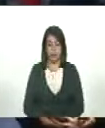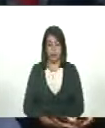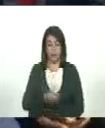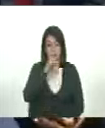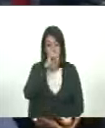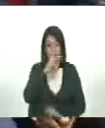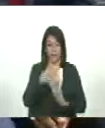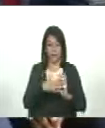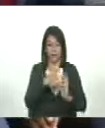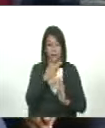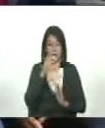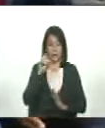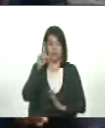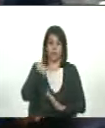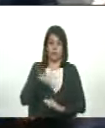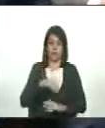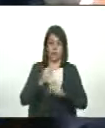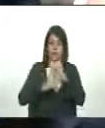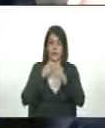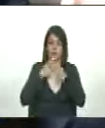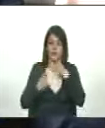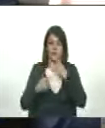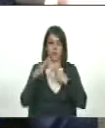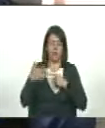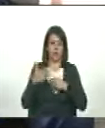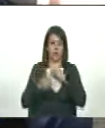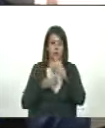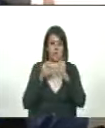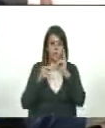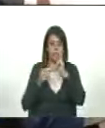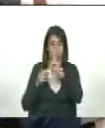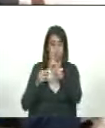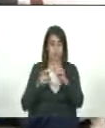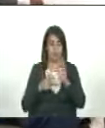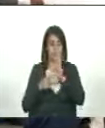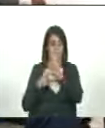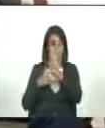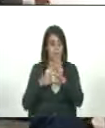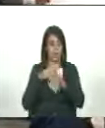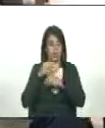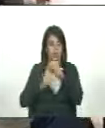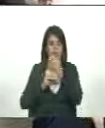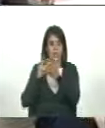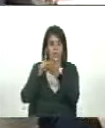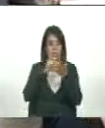Año 2020 también, lo hemos dicho cuando hemos venido a presentar